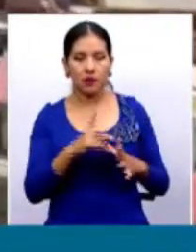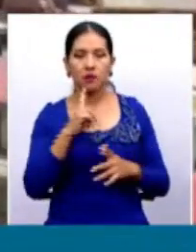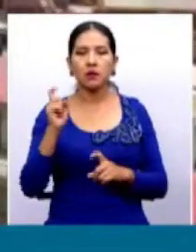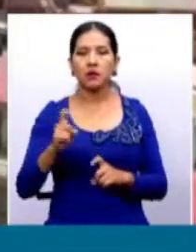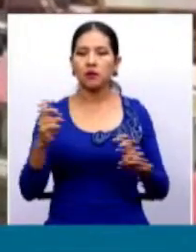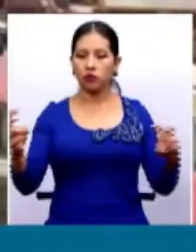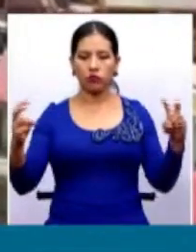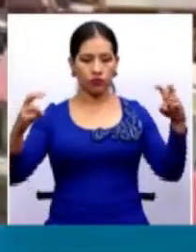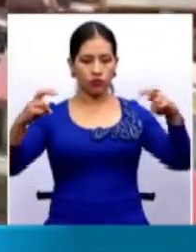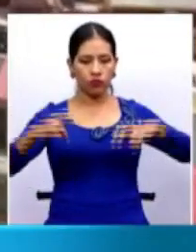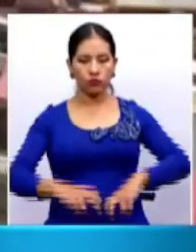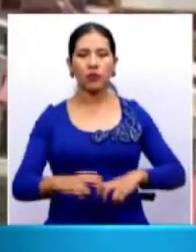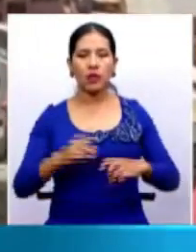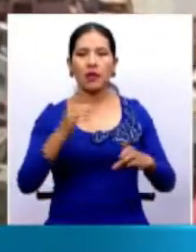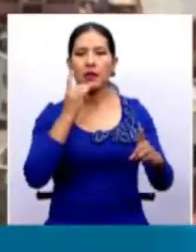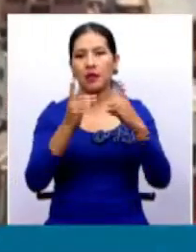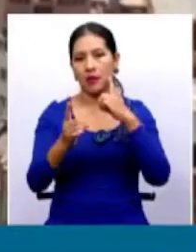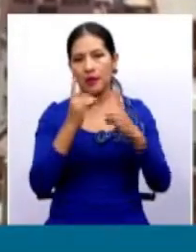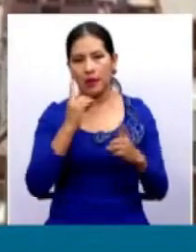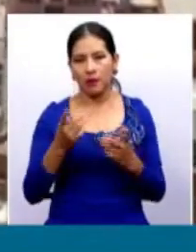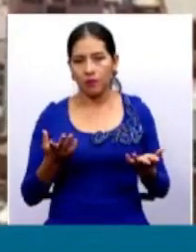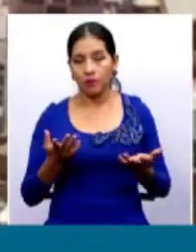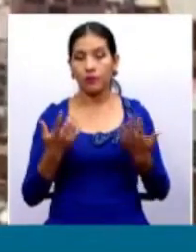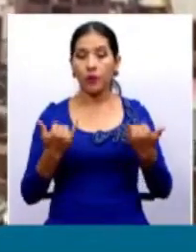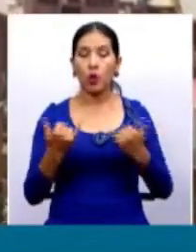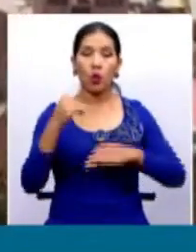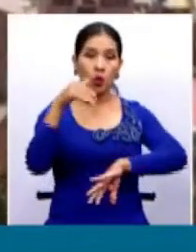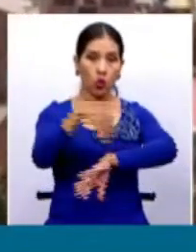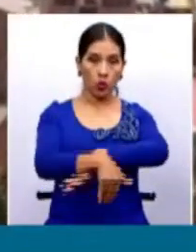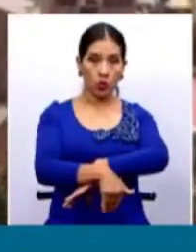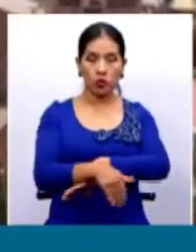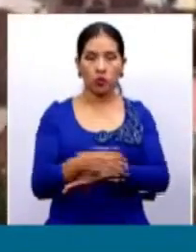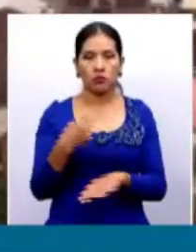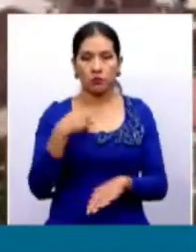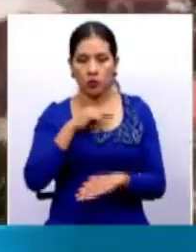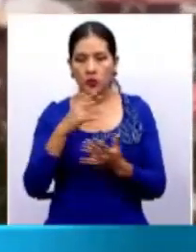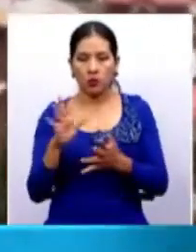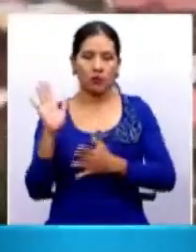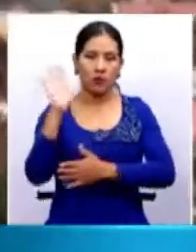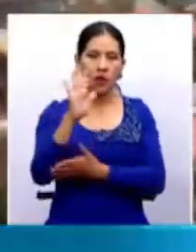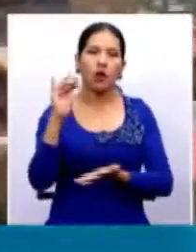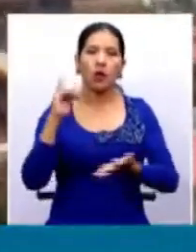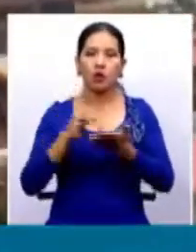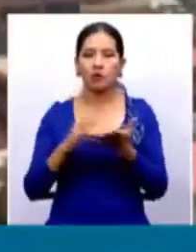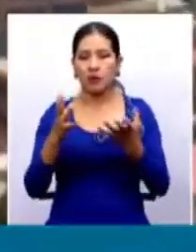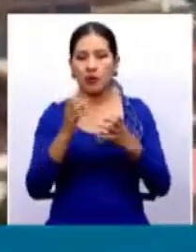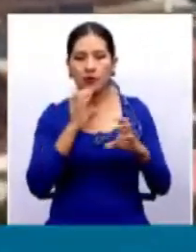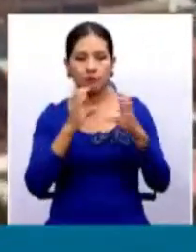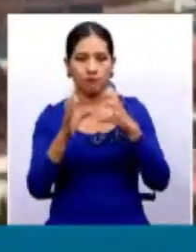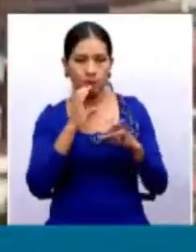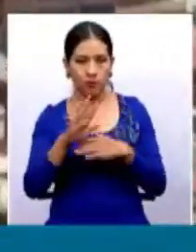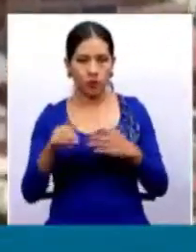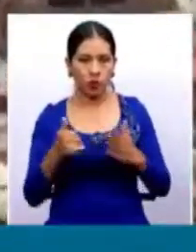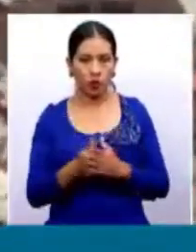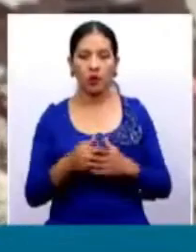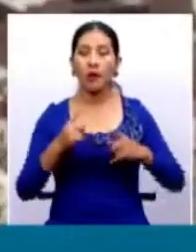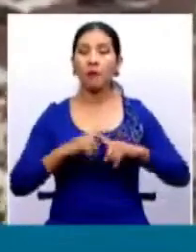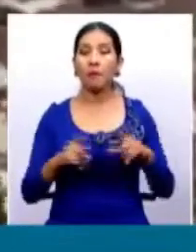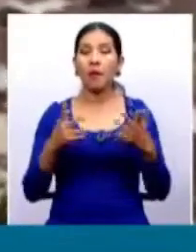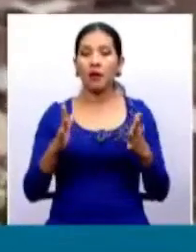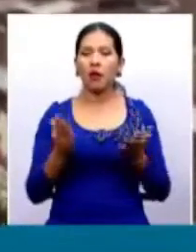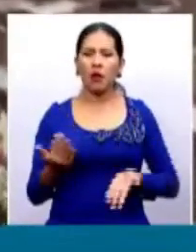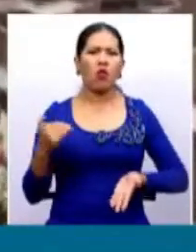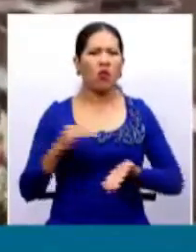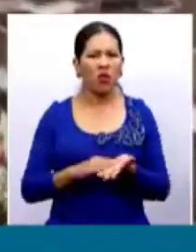al diálogo Lamentablemente esta noche esta tarde nosotros retomamos nuevamente el diálogo pero sin embargo surge otro acondicionamiento